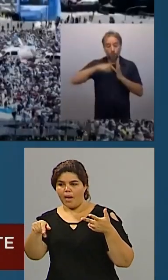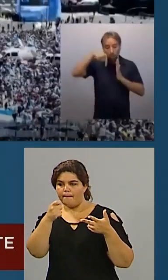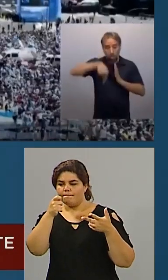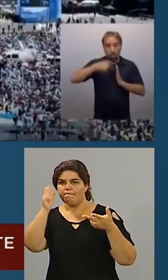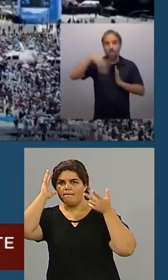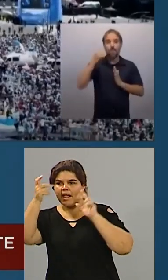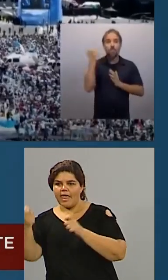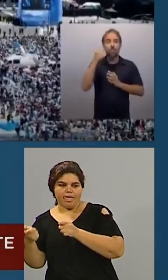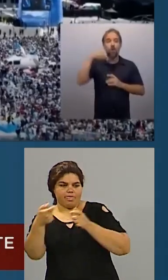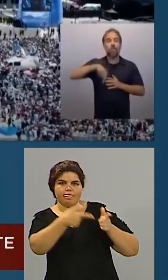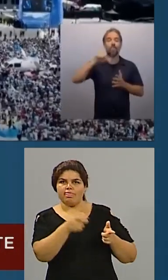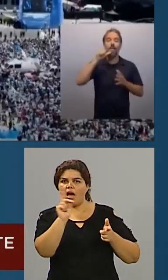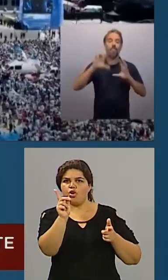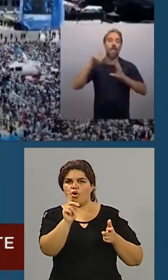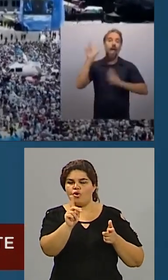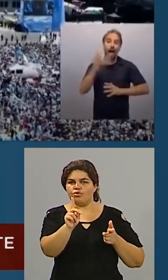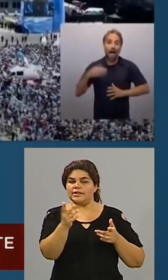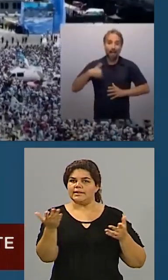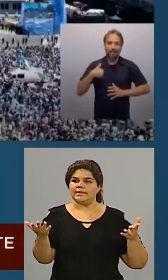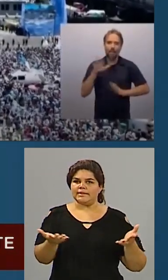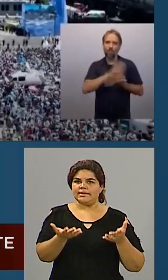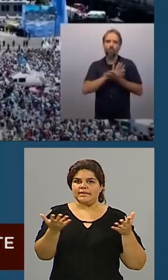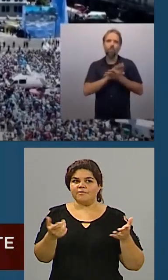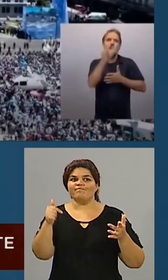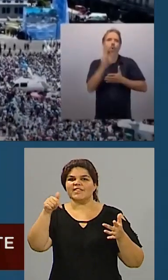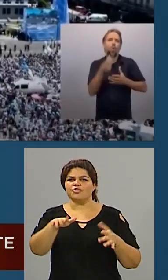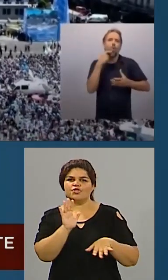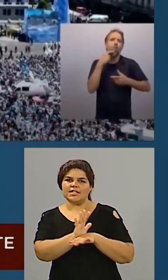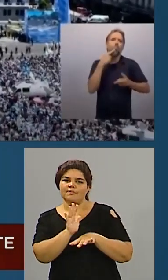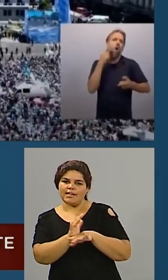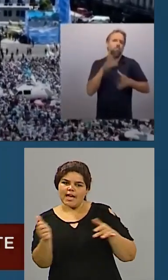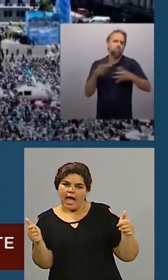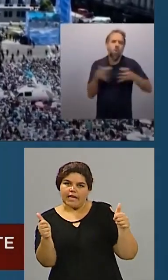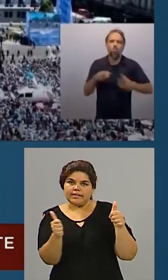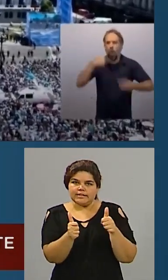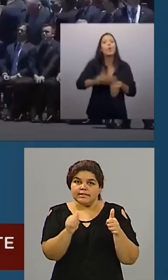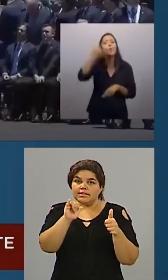acuerdo, digamos, atado con hilos muy finos, digamos, el que tiene.